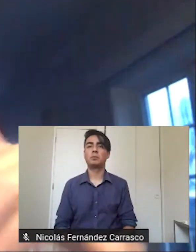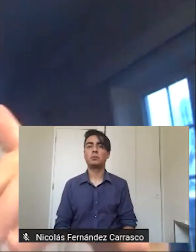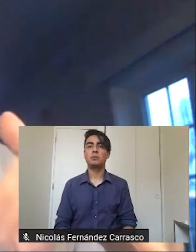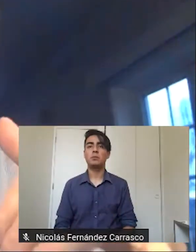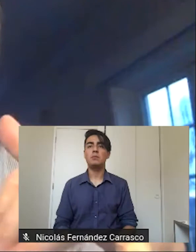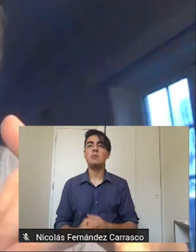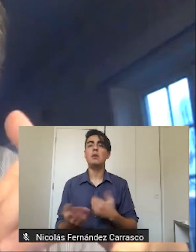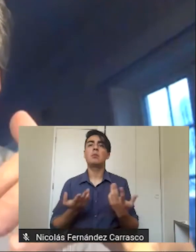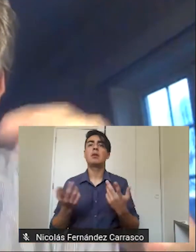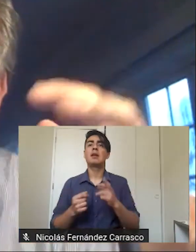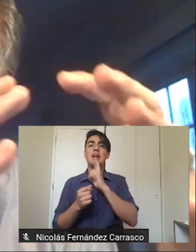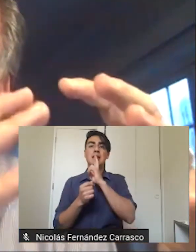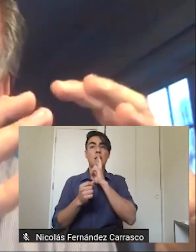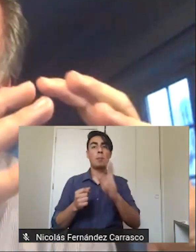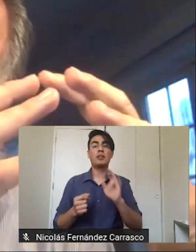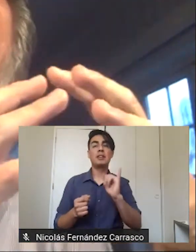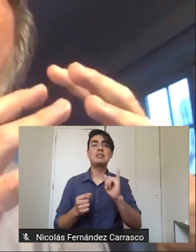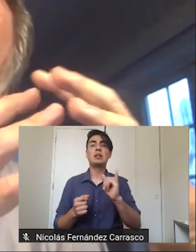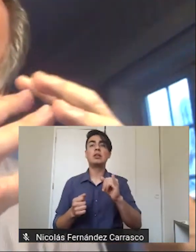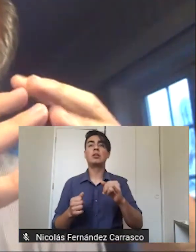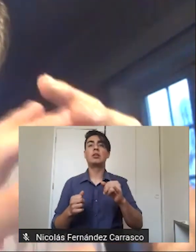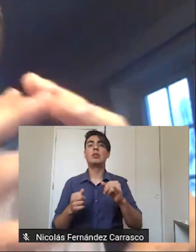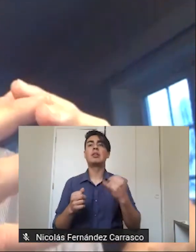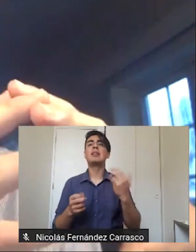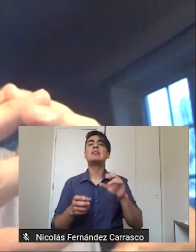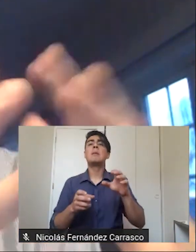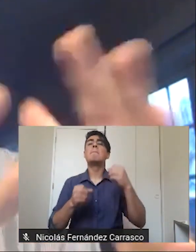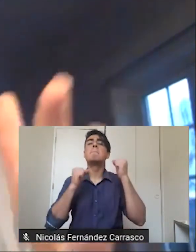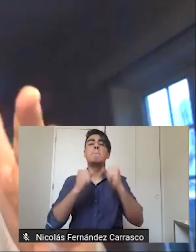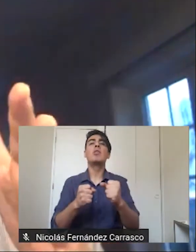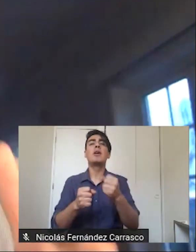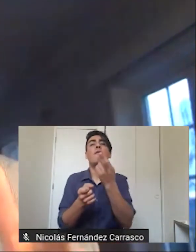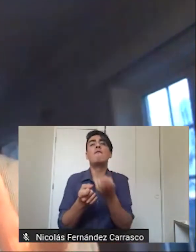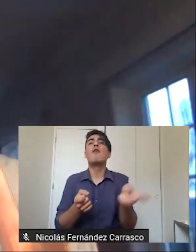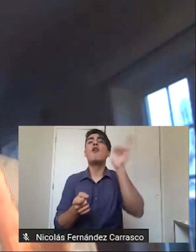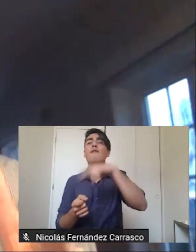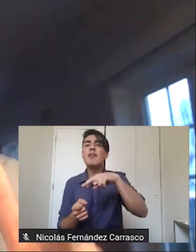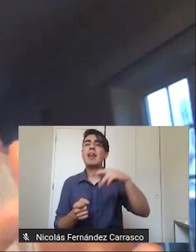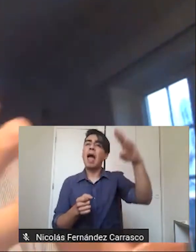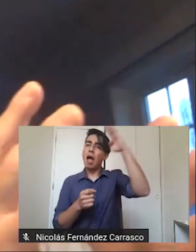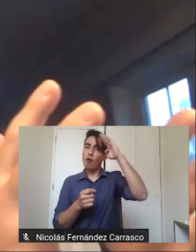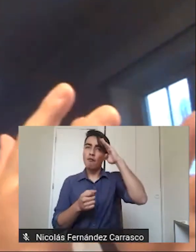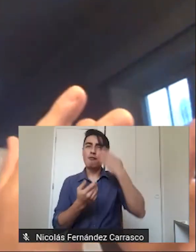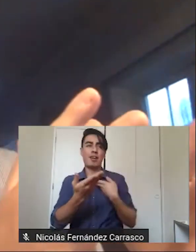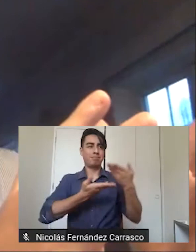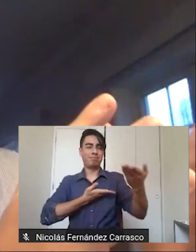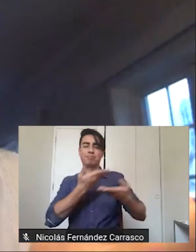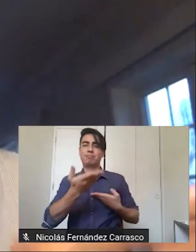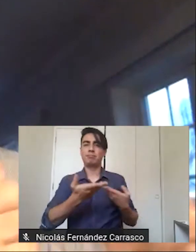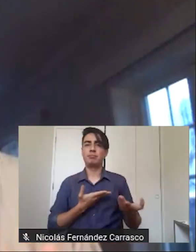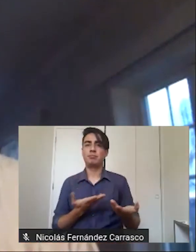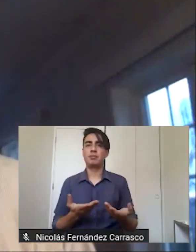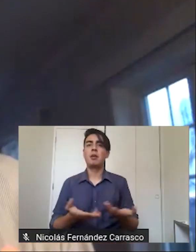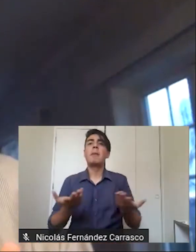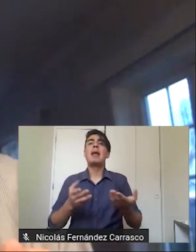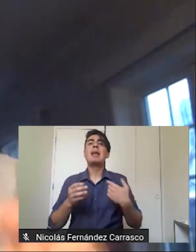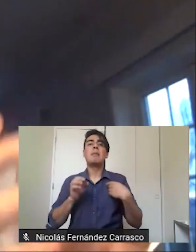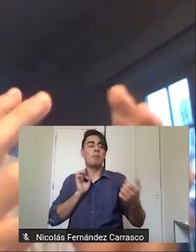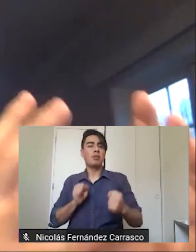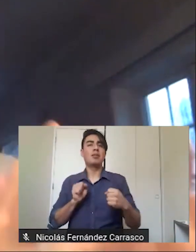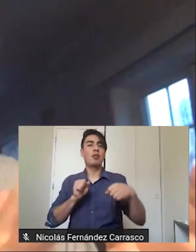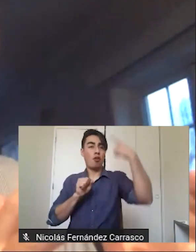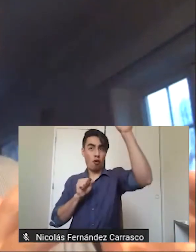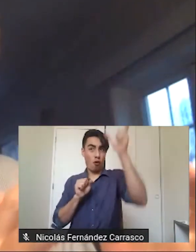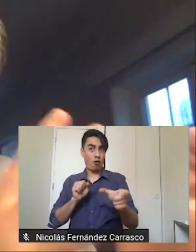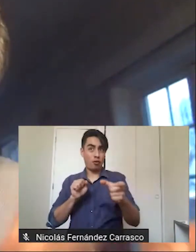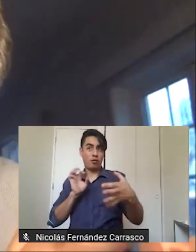resultado más inmediato es recuperar algo de la confianza que sirve para la colaboración. y